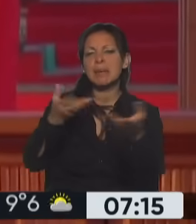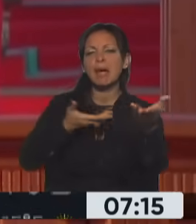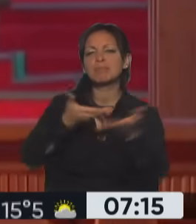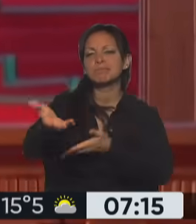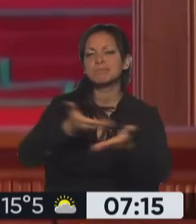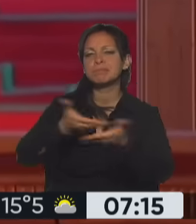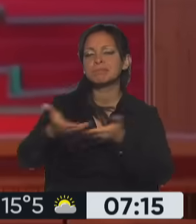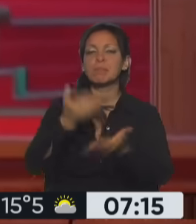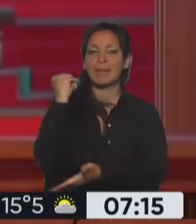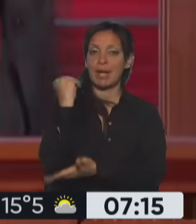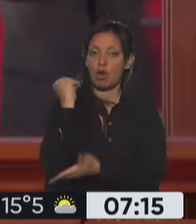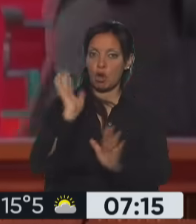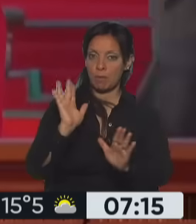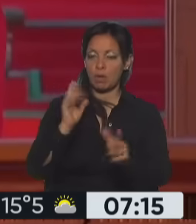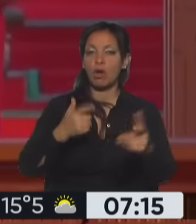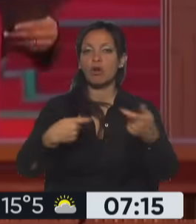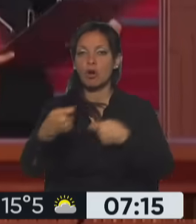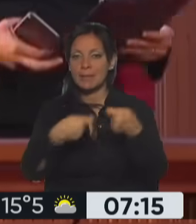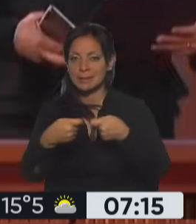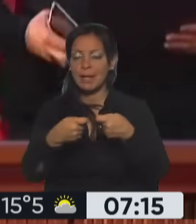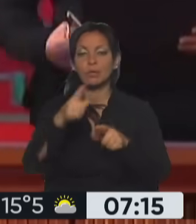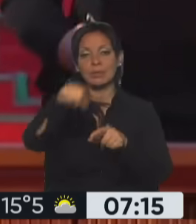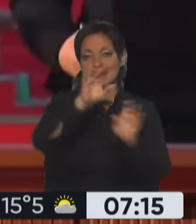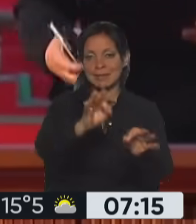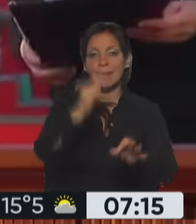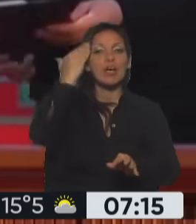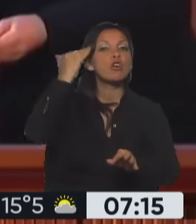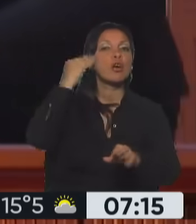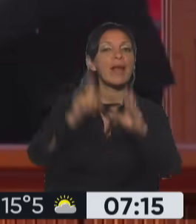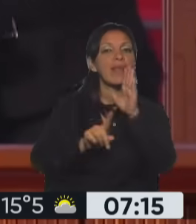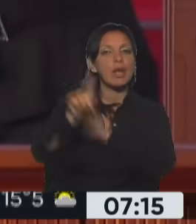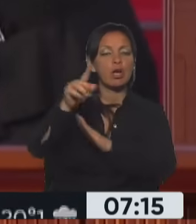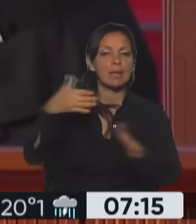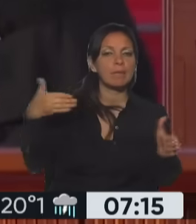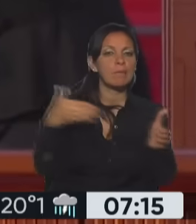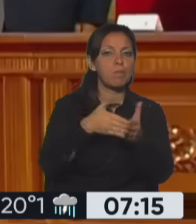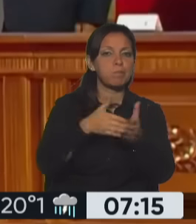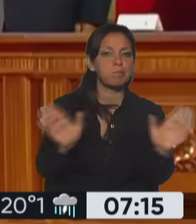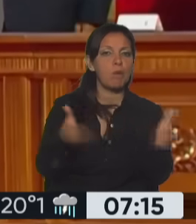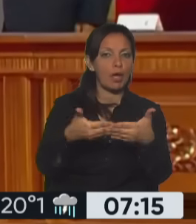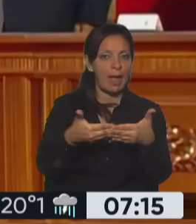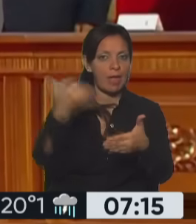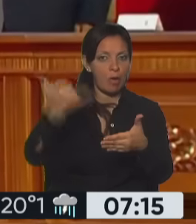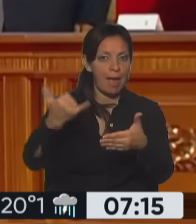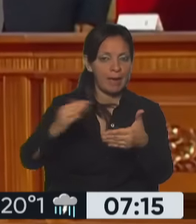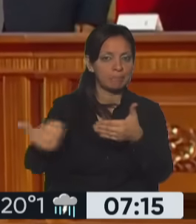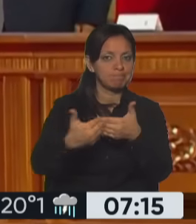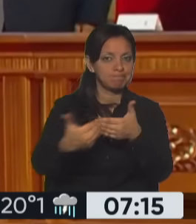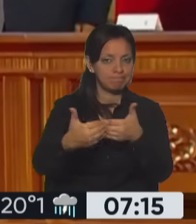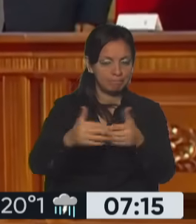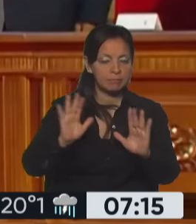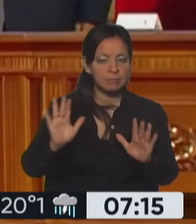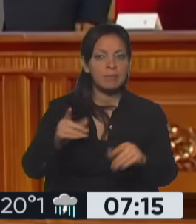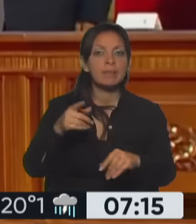económico y comercial recordemos que Corea del Norte es un país bloqueado que tiene muchos problemas de abastecimiento no Pero